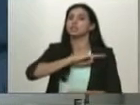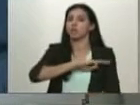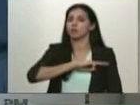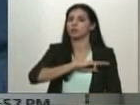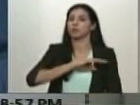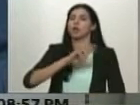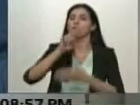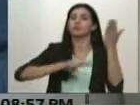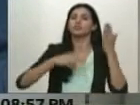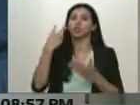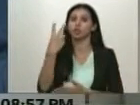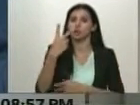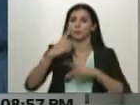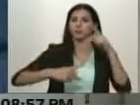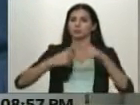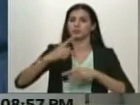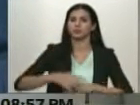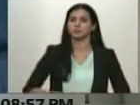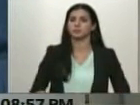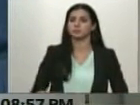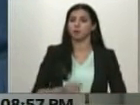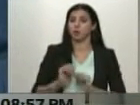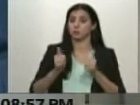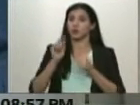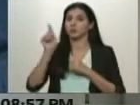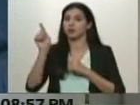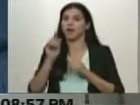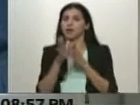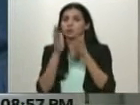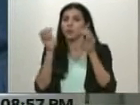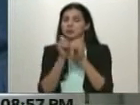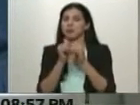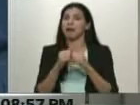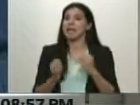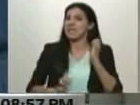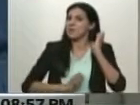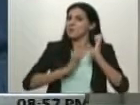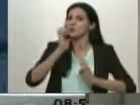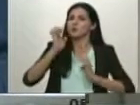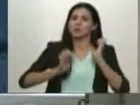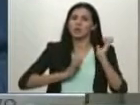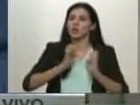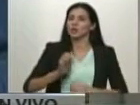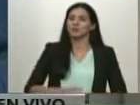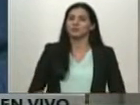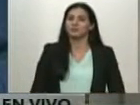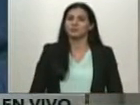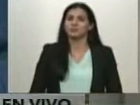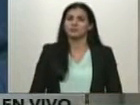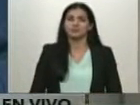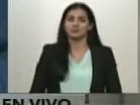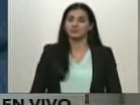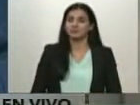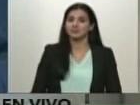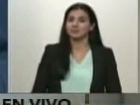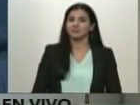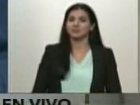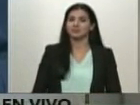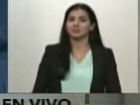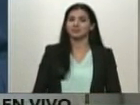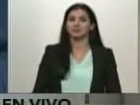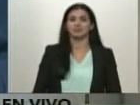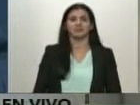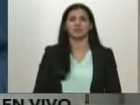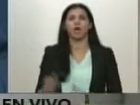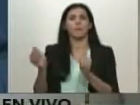2 productiva. Qué emoción de miles de compatriotas, les